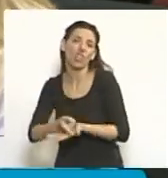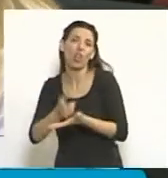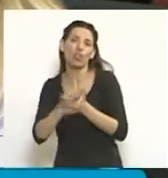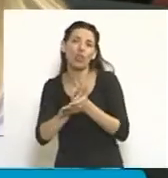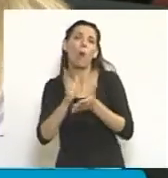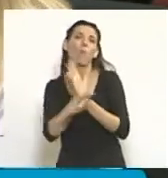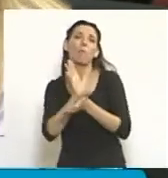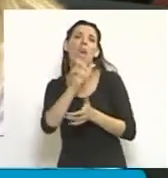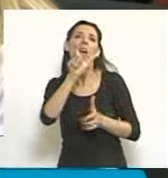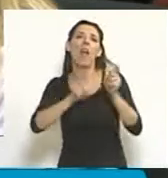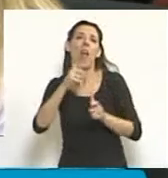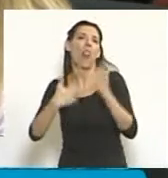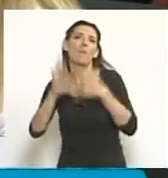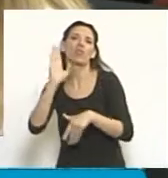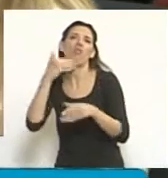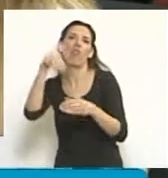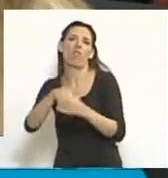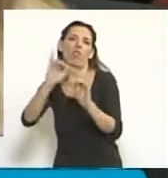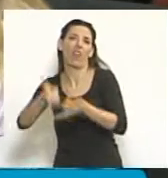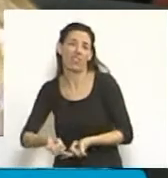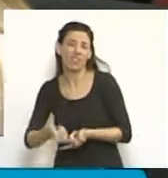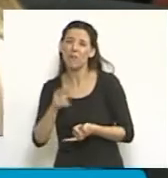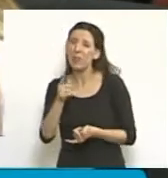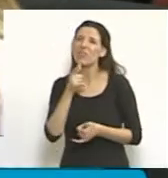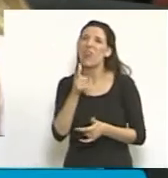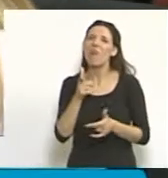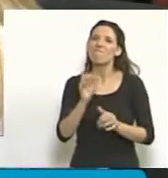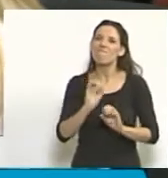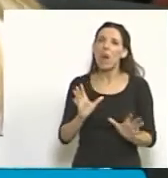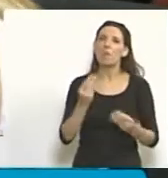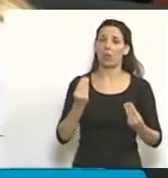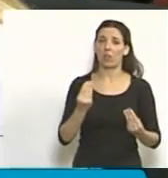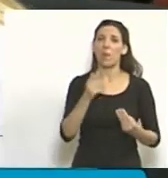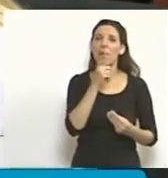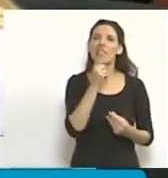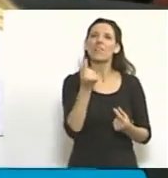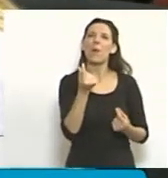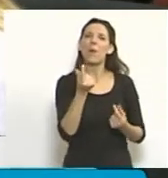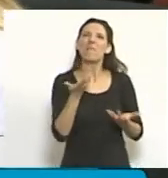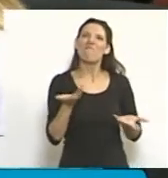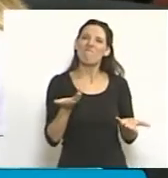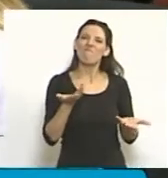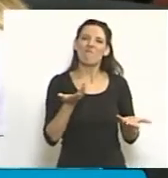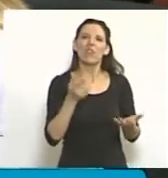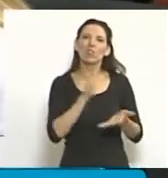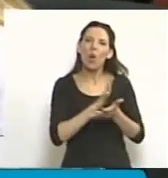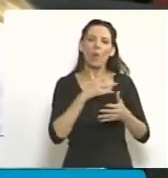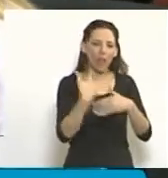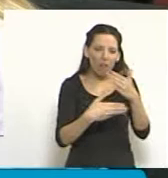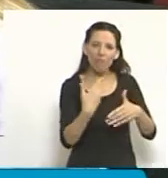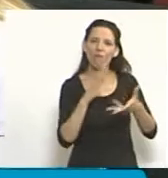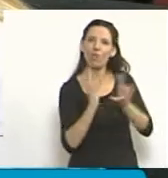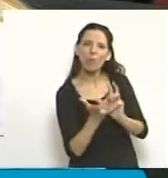eso, insisto, no es bueno, le quita legitimidad al resultado y al producto de lo que se